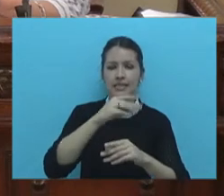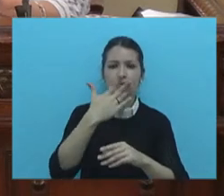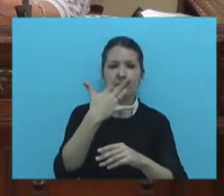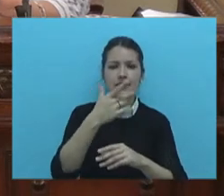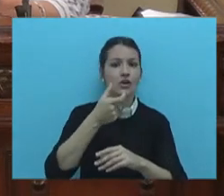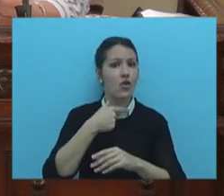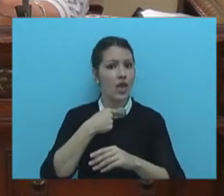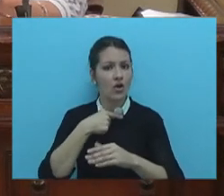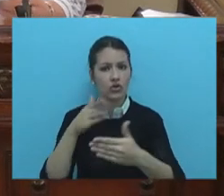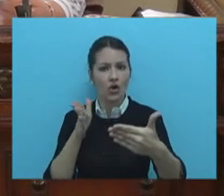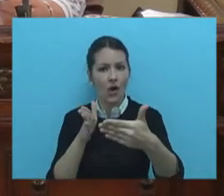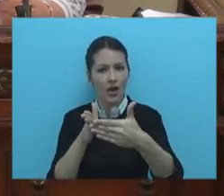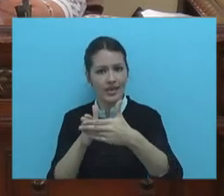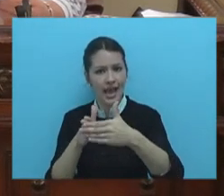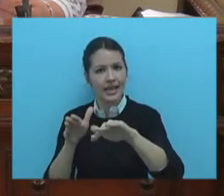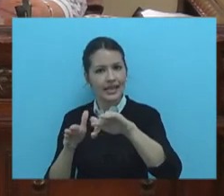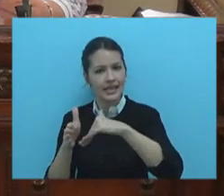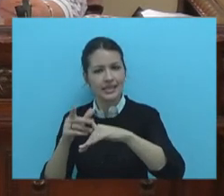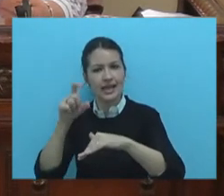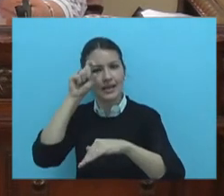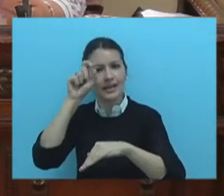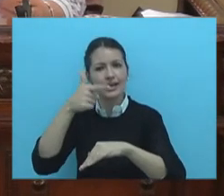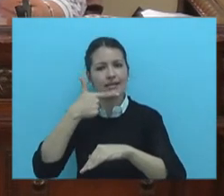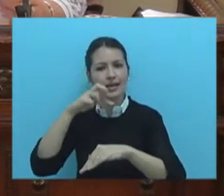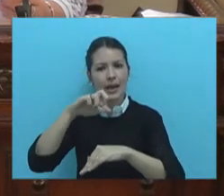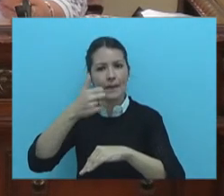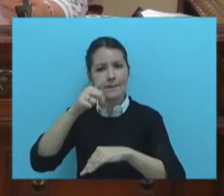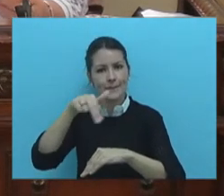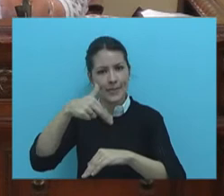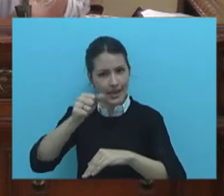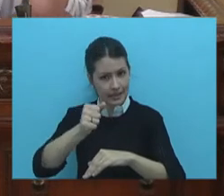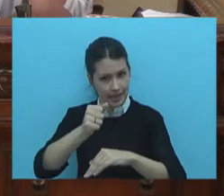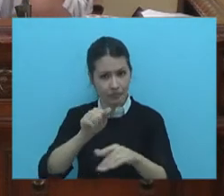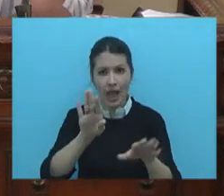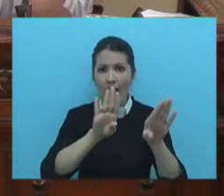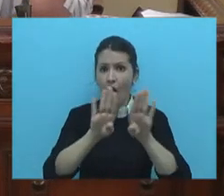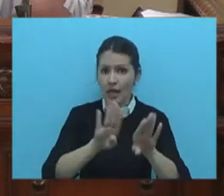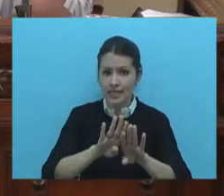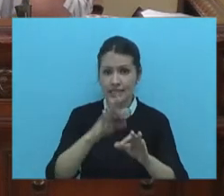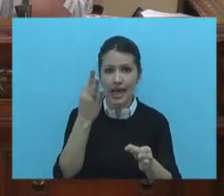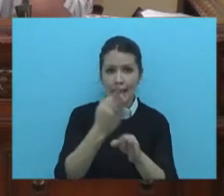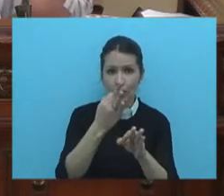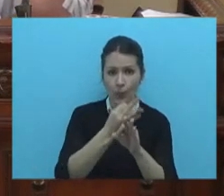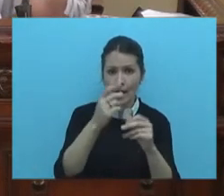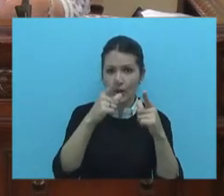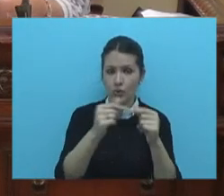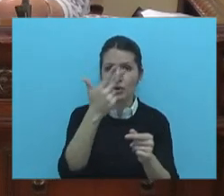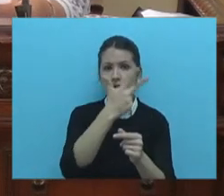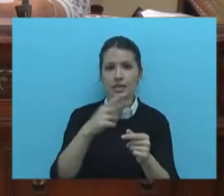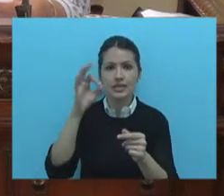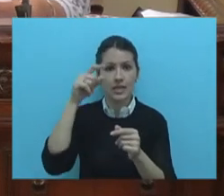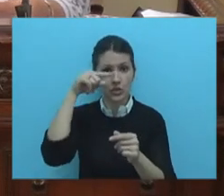de la ciudad de Rosario y que está organizado por la escuela número 407. Ese es el proyecto que estamos